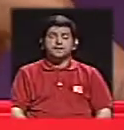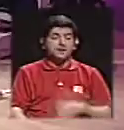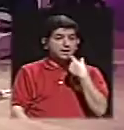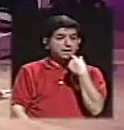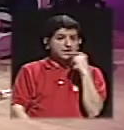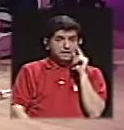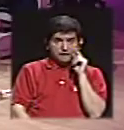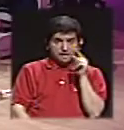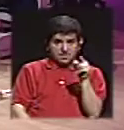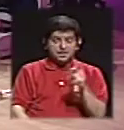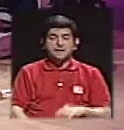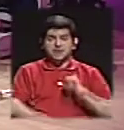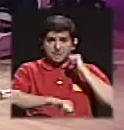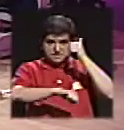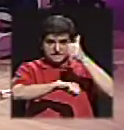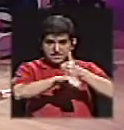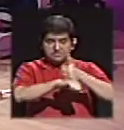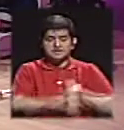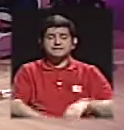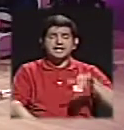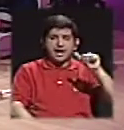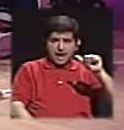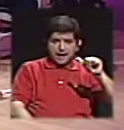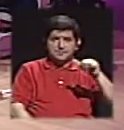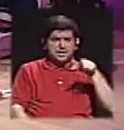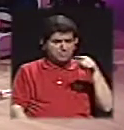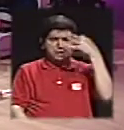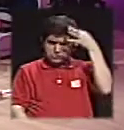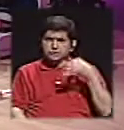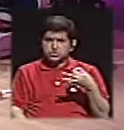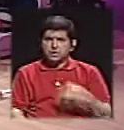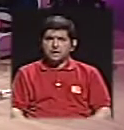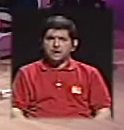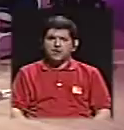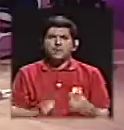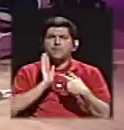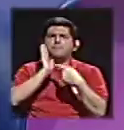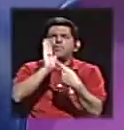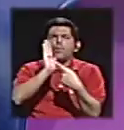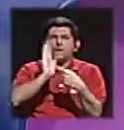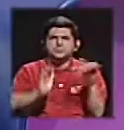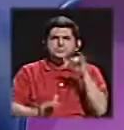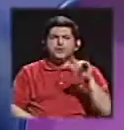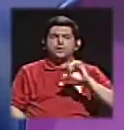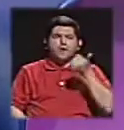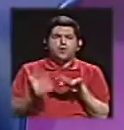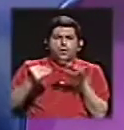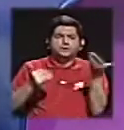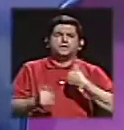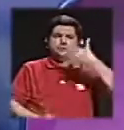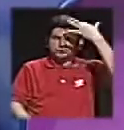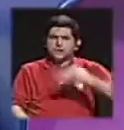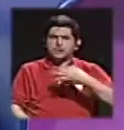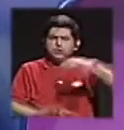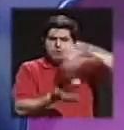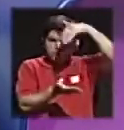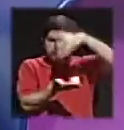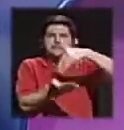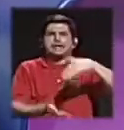plantea, ¿verdad, acá, doña Amable? Me parece que apunta además a otro elemento que yo creo que es